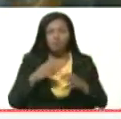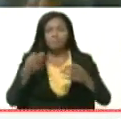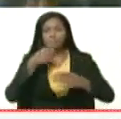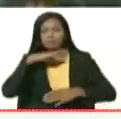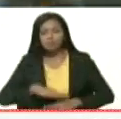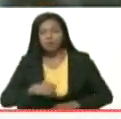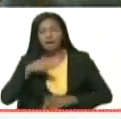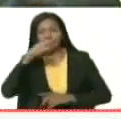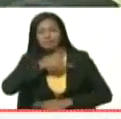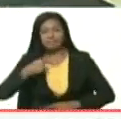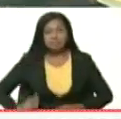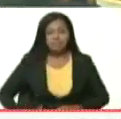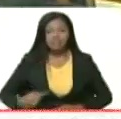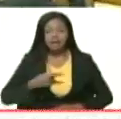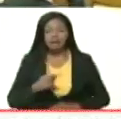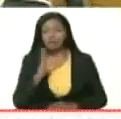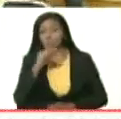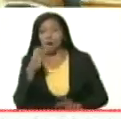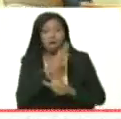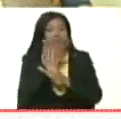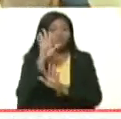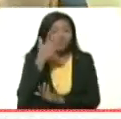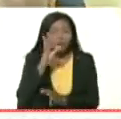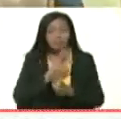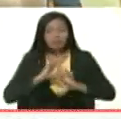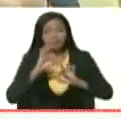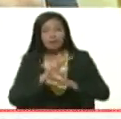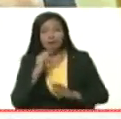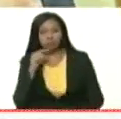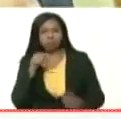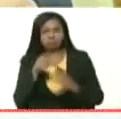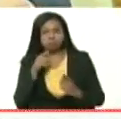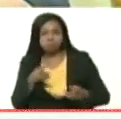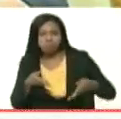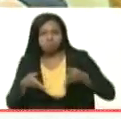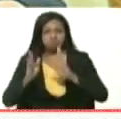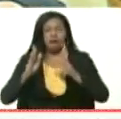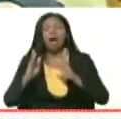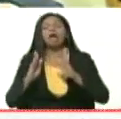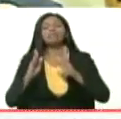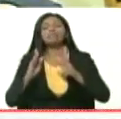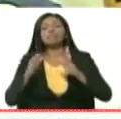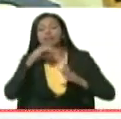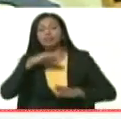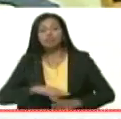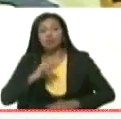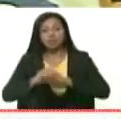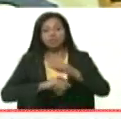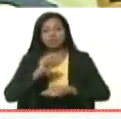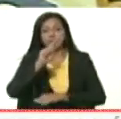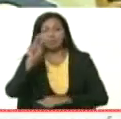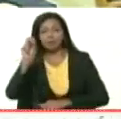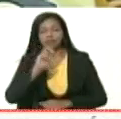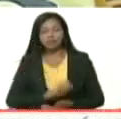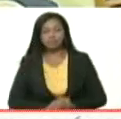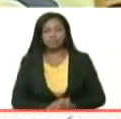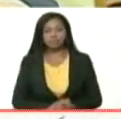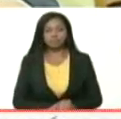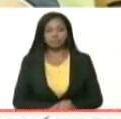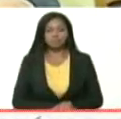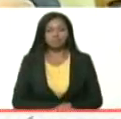milenaria de China, sin lugar a dudas, marcó el curso de la historia del siglo XX.